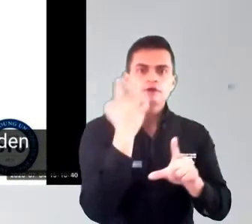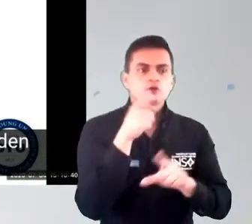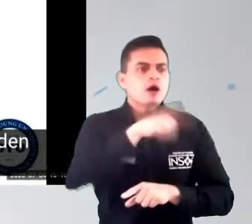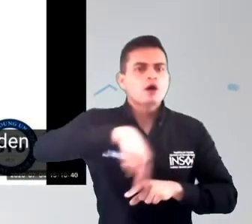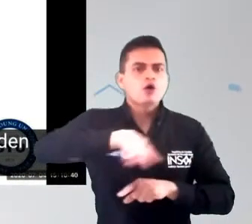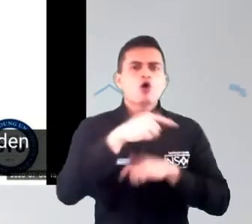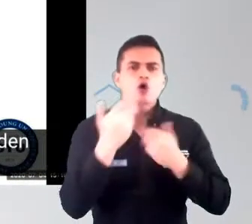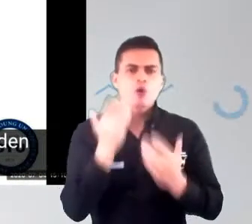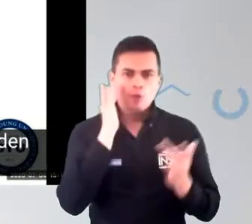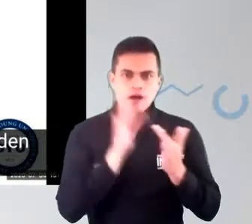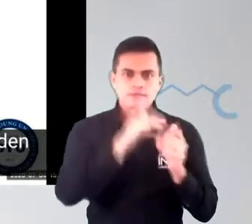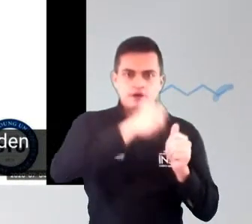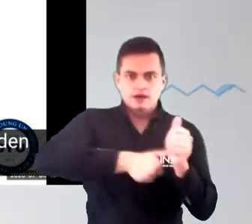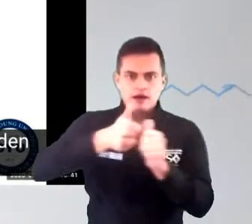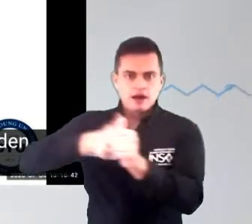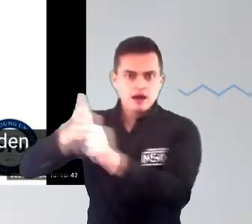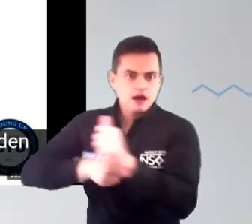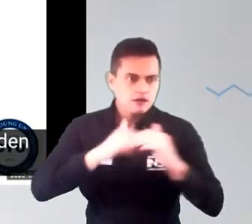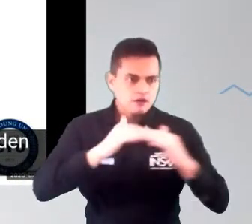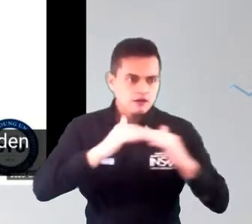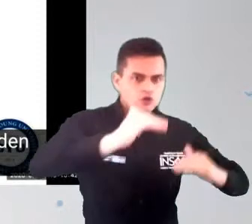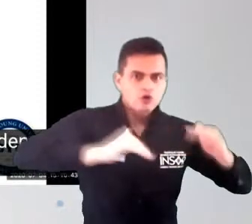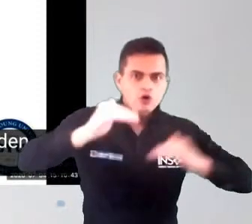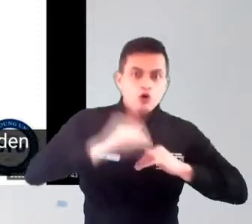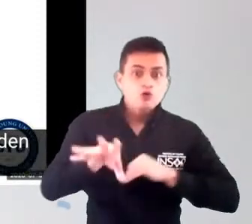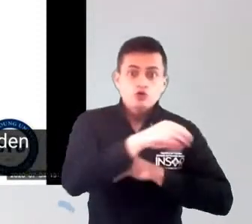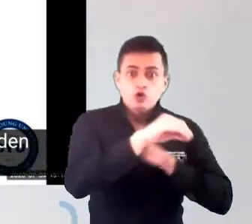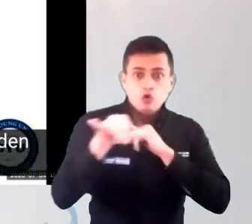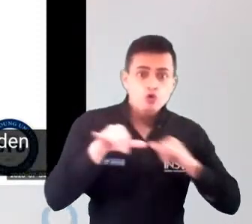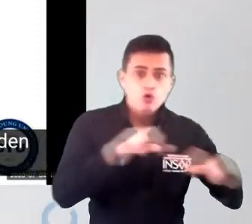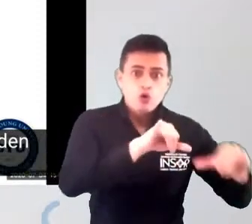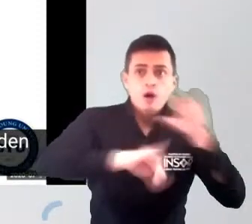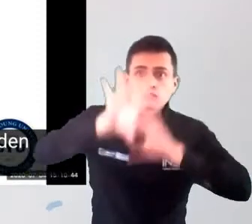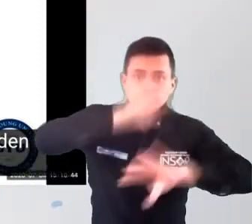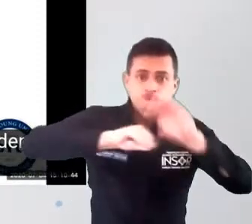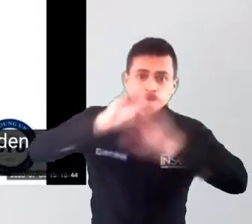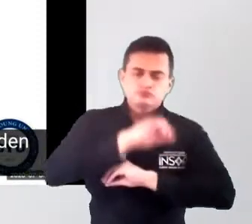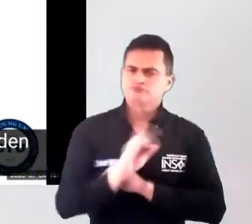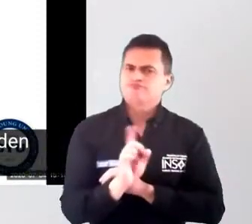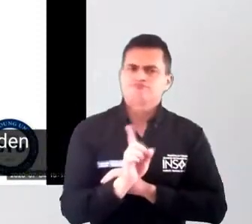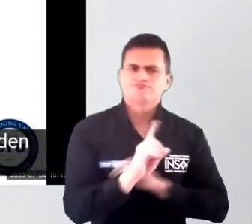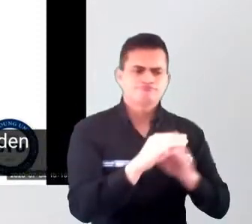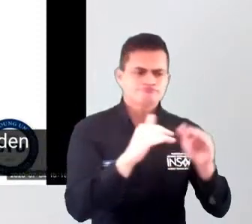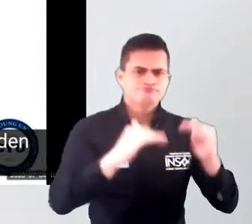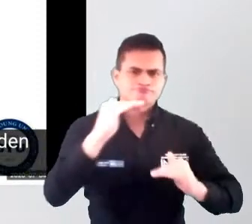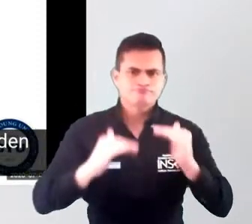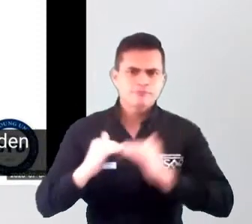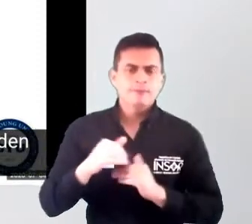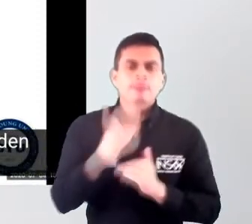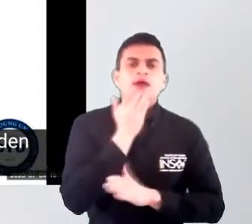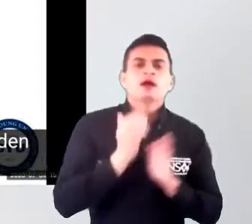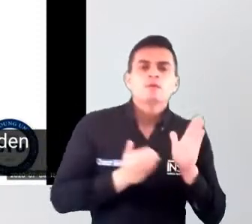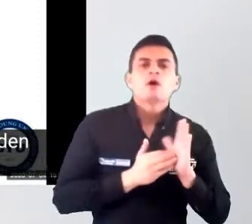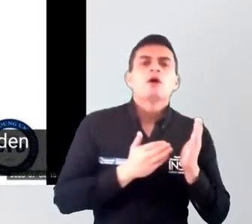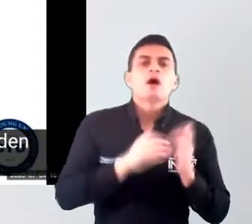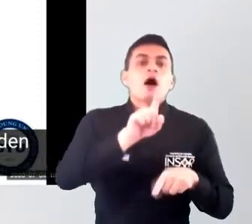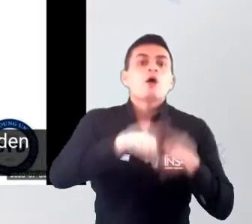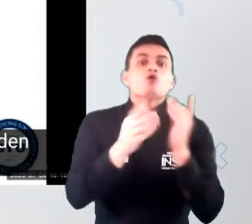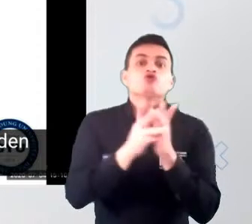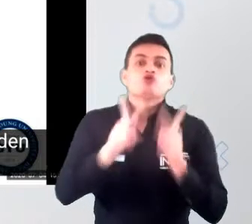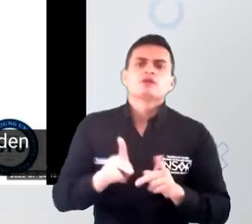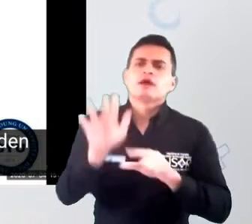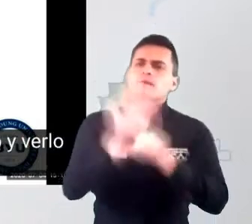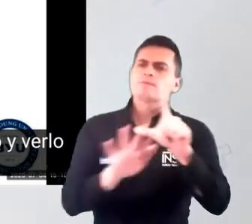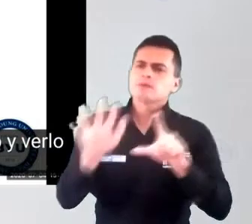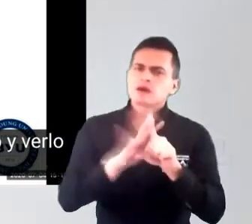ritmo personalizado para sus estudiantes. Los estudiantes que necesitan, por ejemplo, ver un video varias veces pueden hacerlo